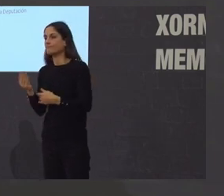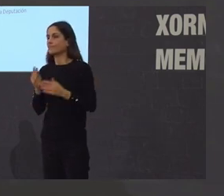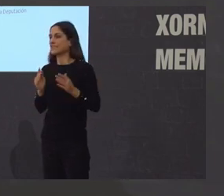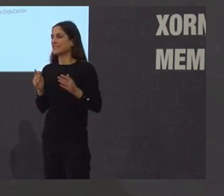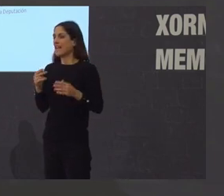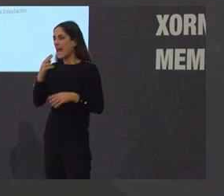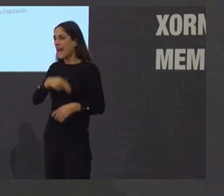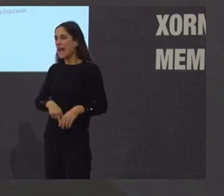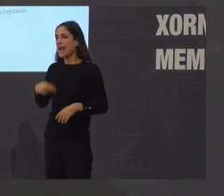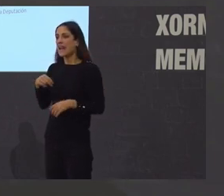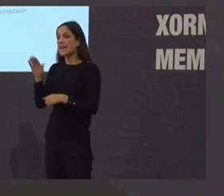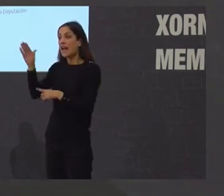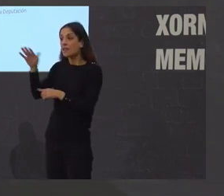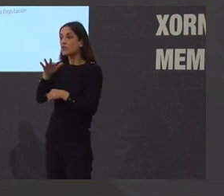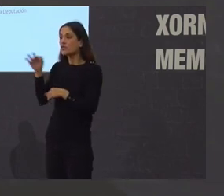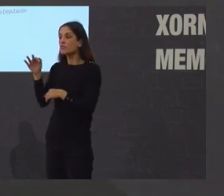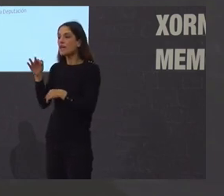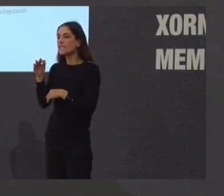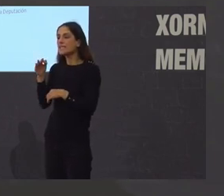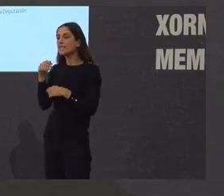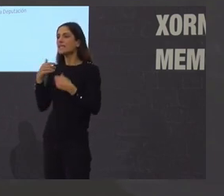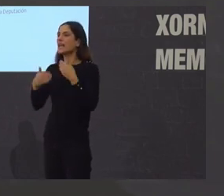que tenían con su pasado.